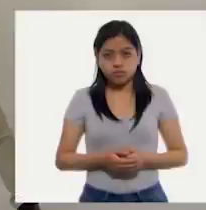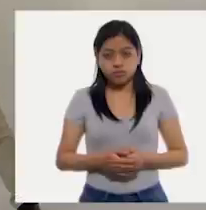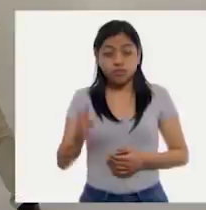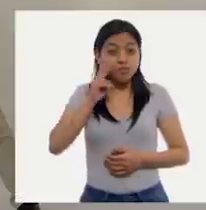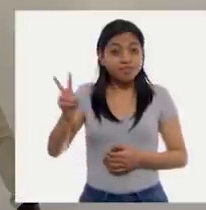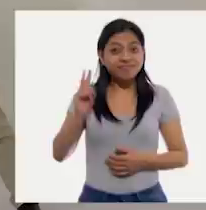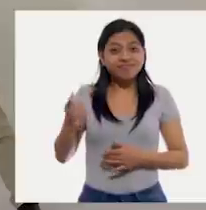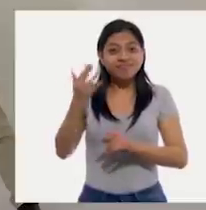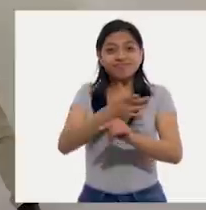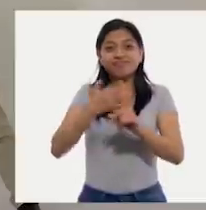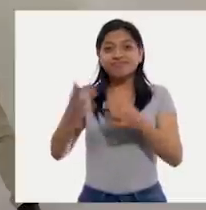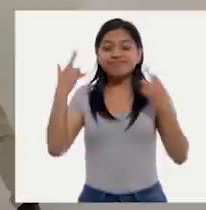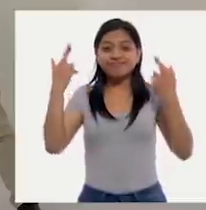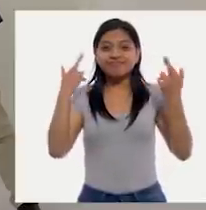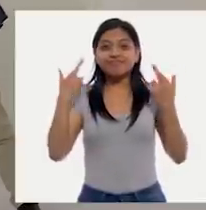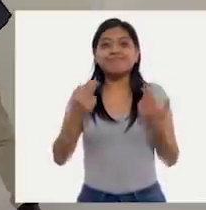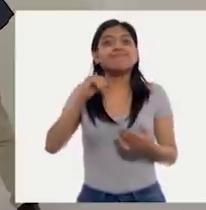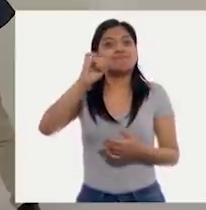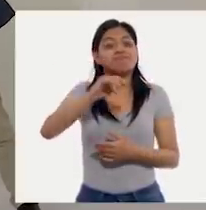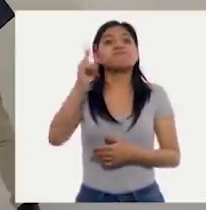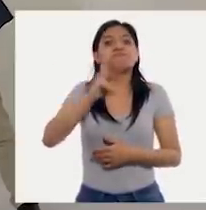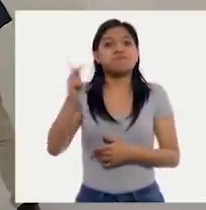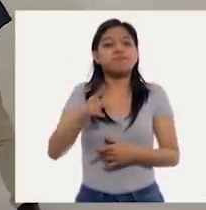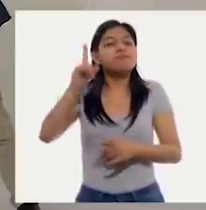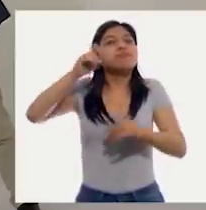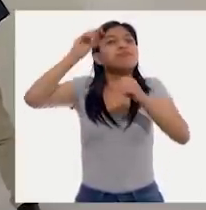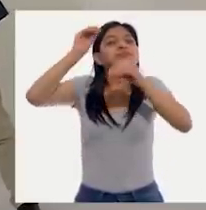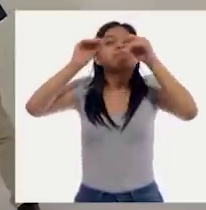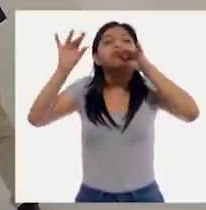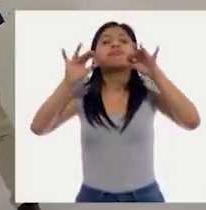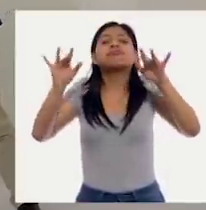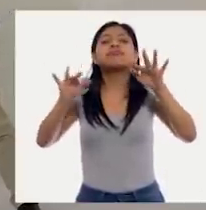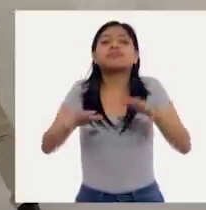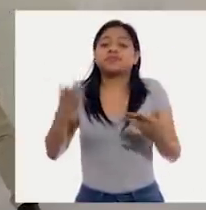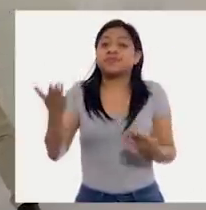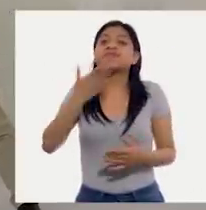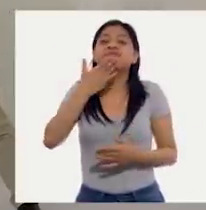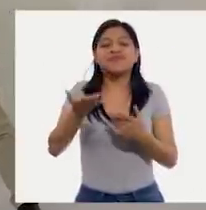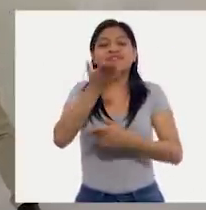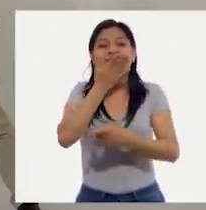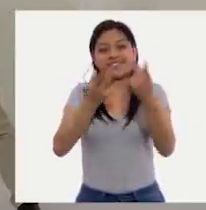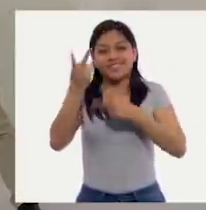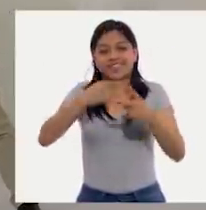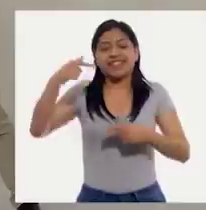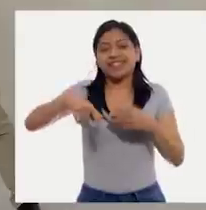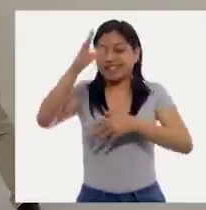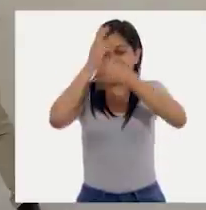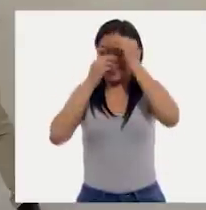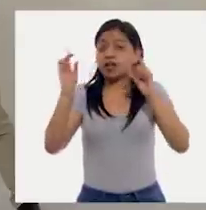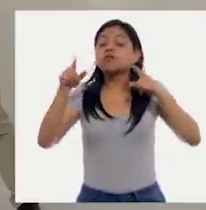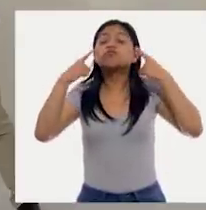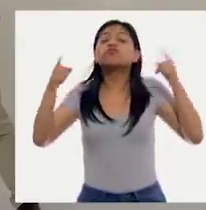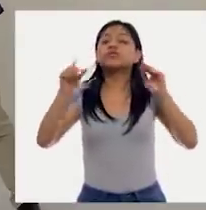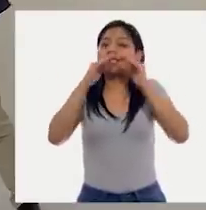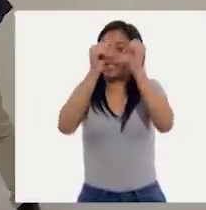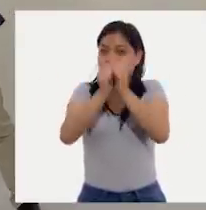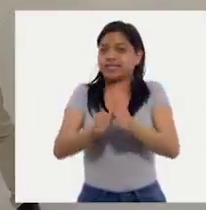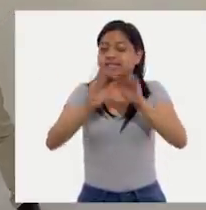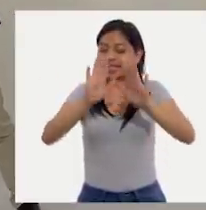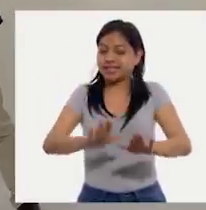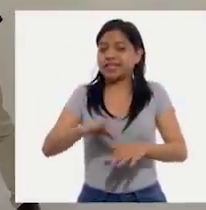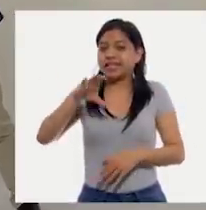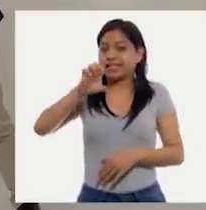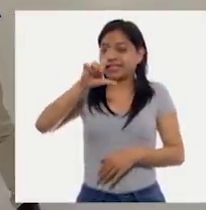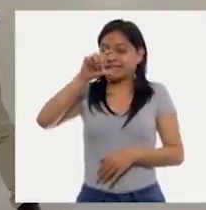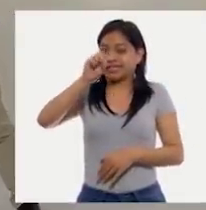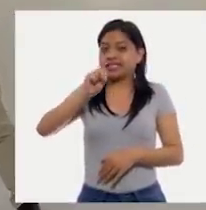¿Vieron cómo suena un arpa? ¿A poco no parecía como el agua que caía? Bueno, pues bienvenidos a Aprende Música en Casa, Celso Duarte, el arpa a